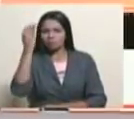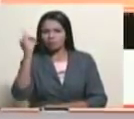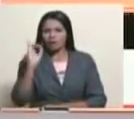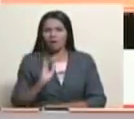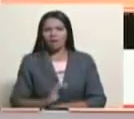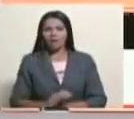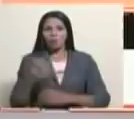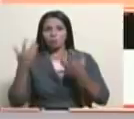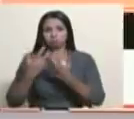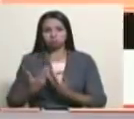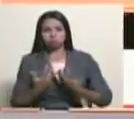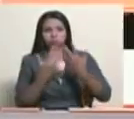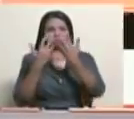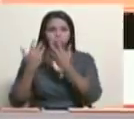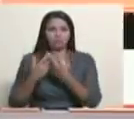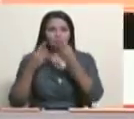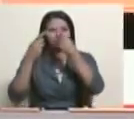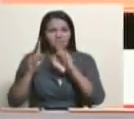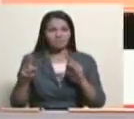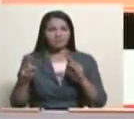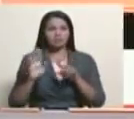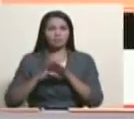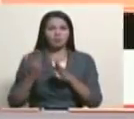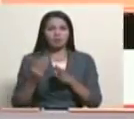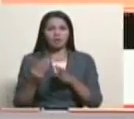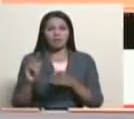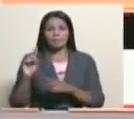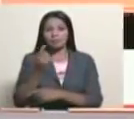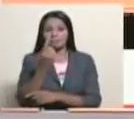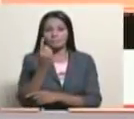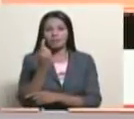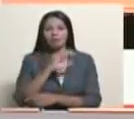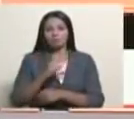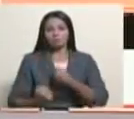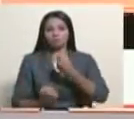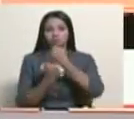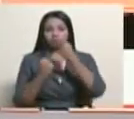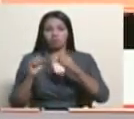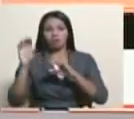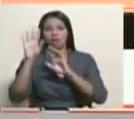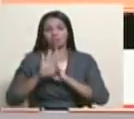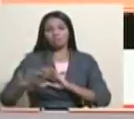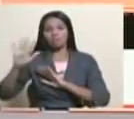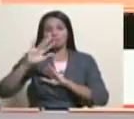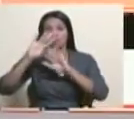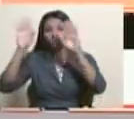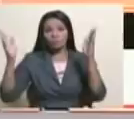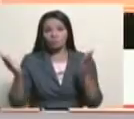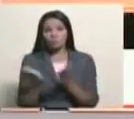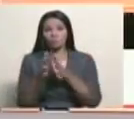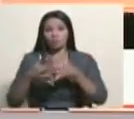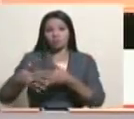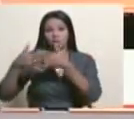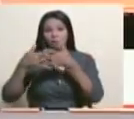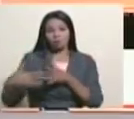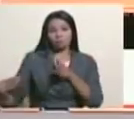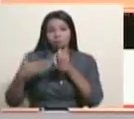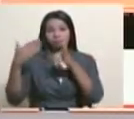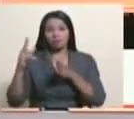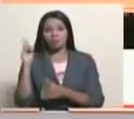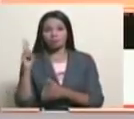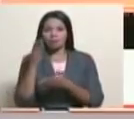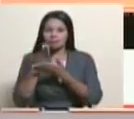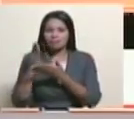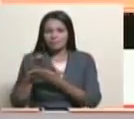una guerra de carácter no convencional por parte de la principal potencia del mundo, el imperialismo norteamericano,